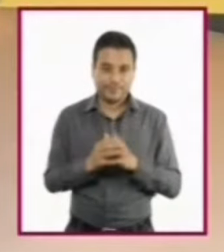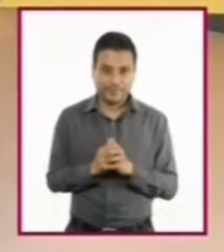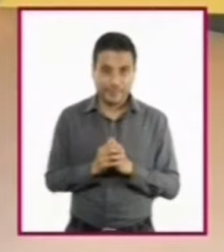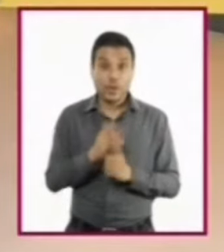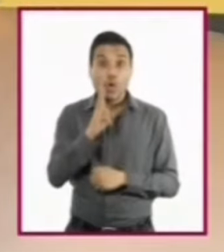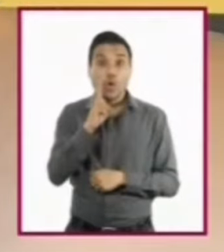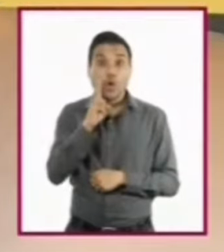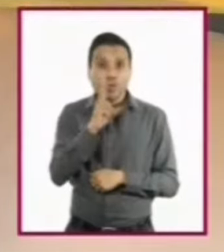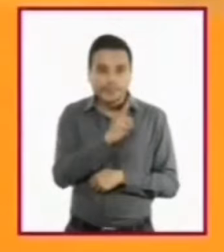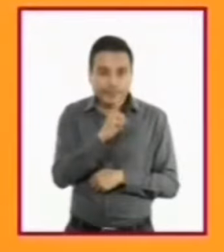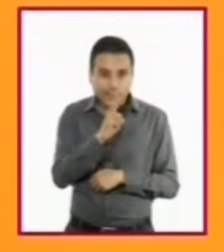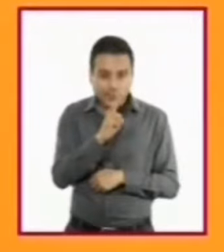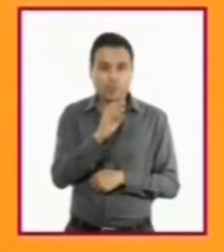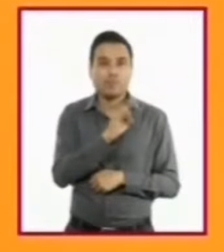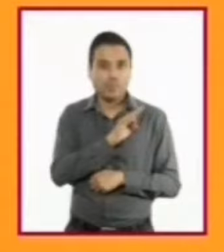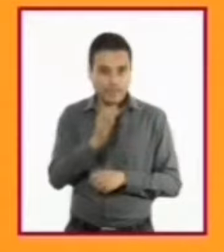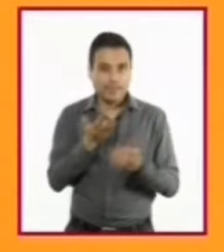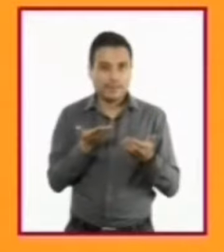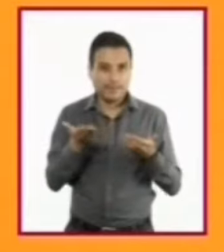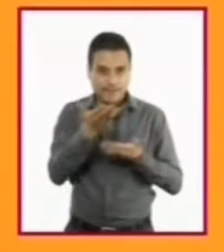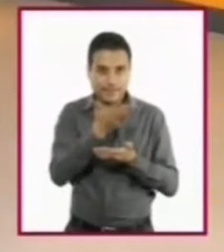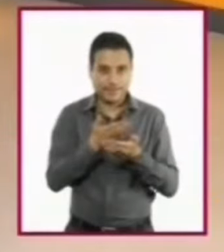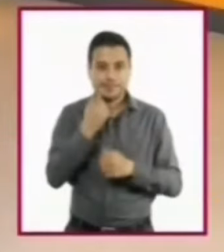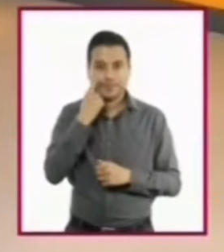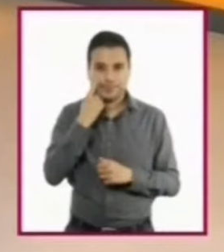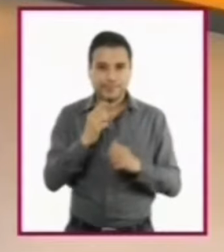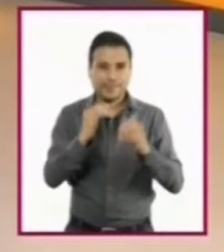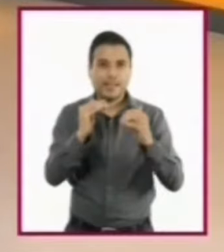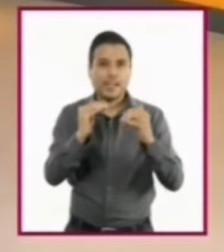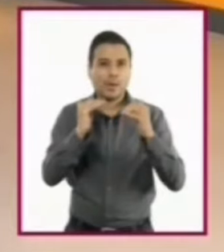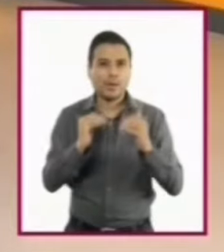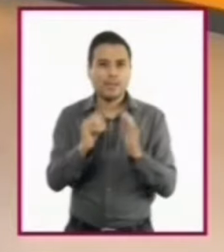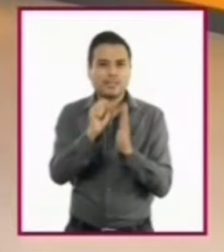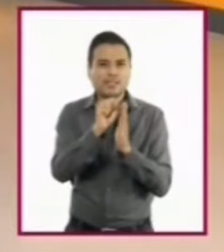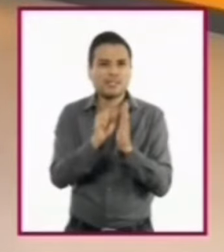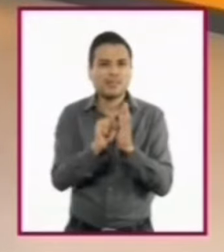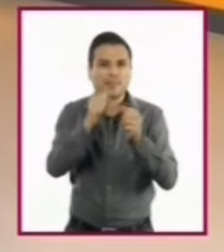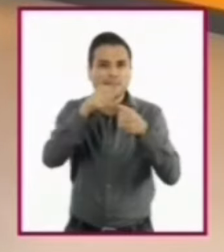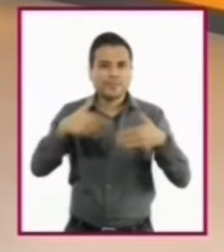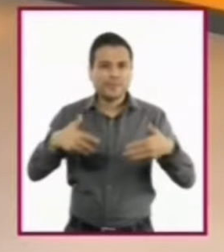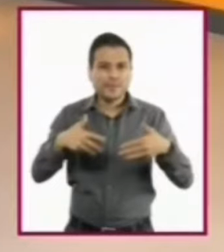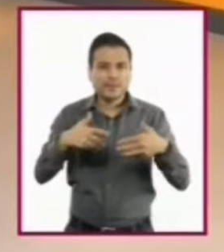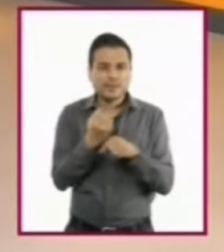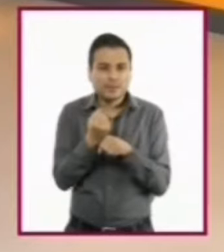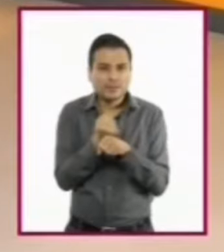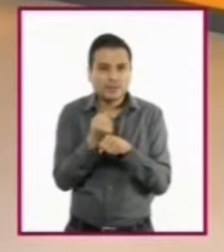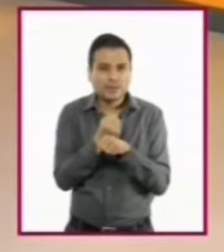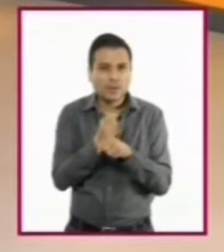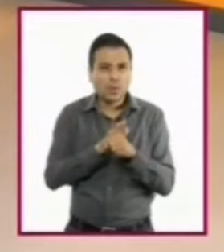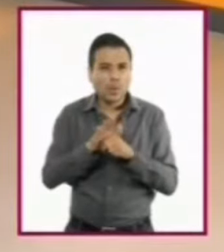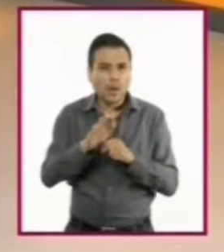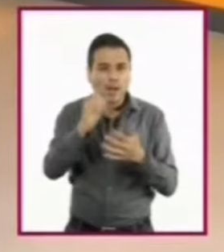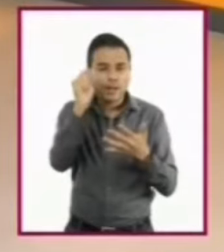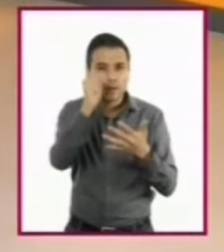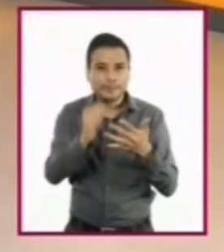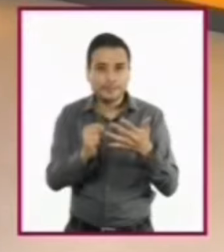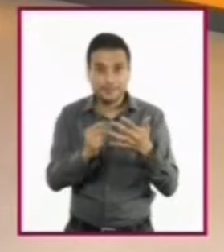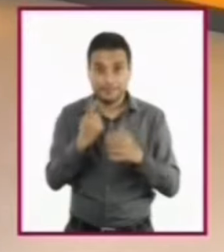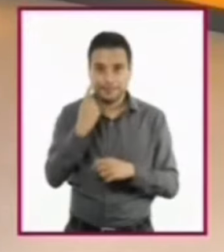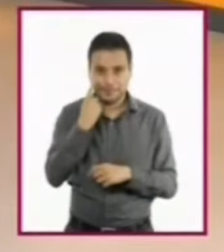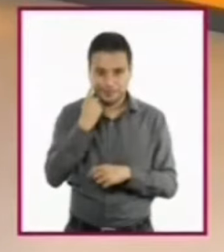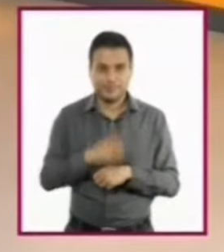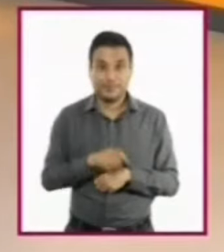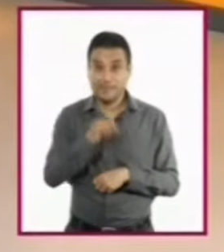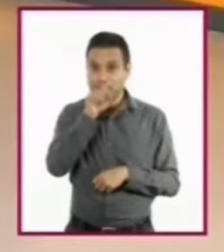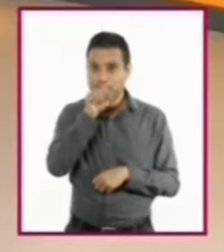aire. Ahora veamos cuáles son las estructuras que integran al sistema circulatorio, y para ello seguiremos la ruta que sigue